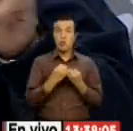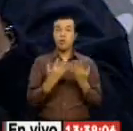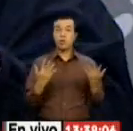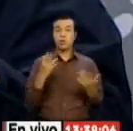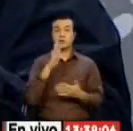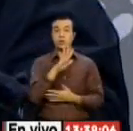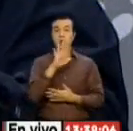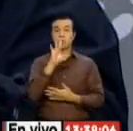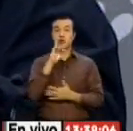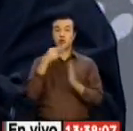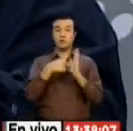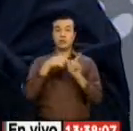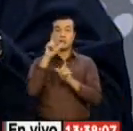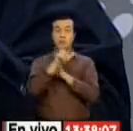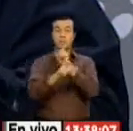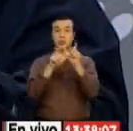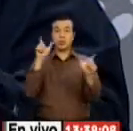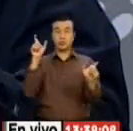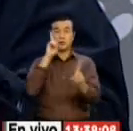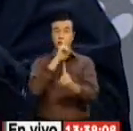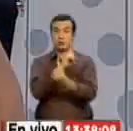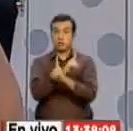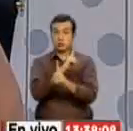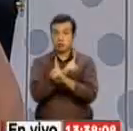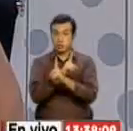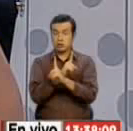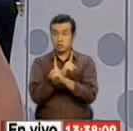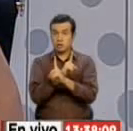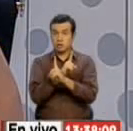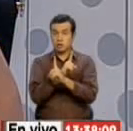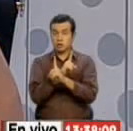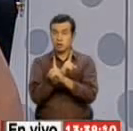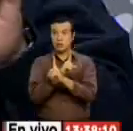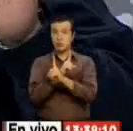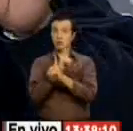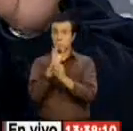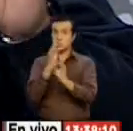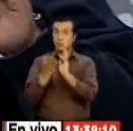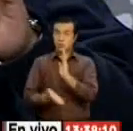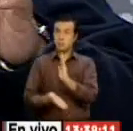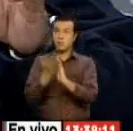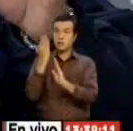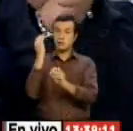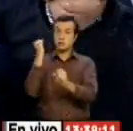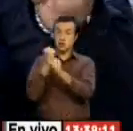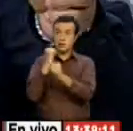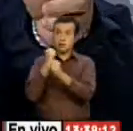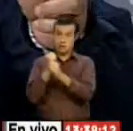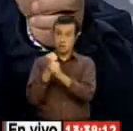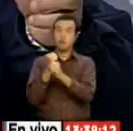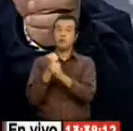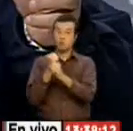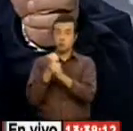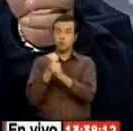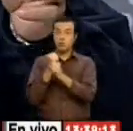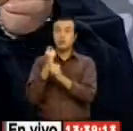de 58.000 personas con discapacidad. Se ha incrementado exactamente, insertada laboralmente. Nosotros deberíamos llegar al